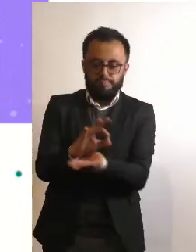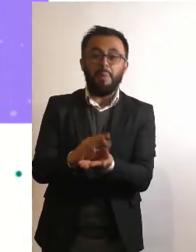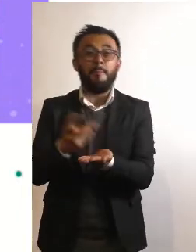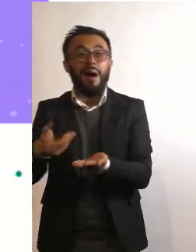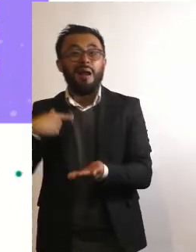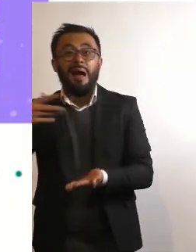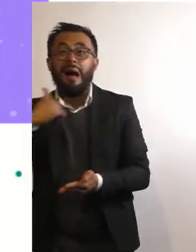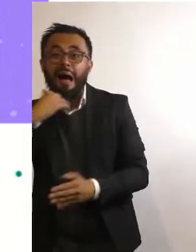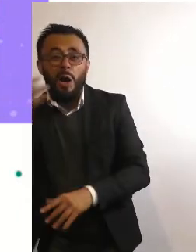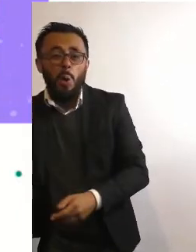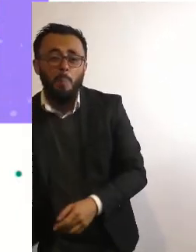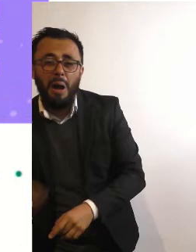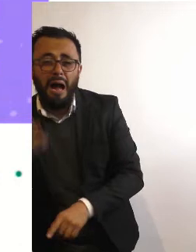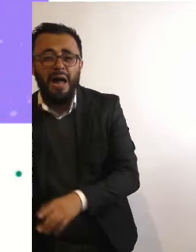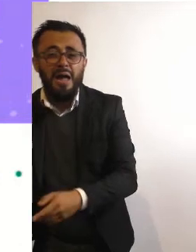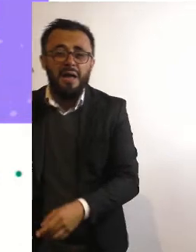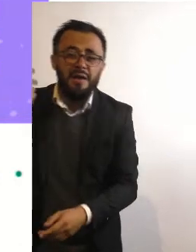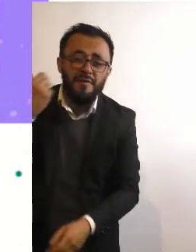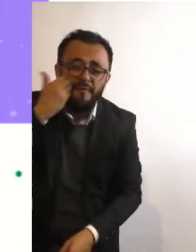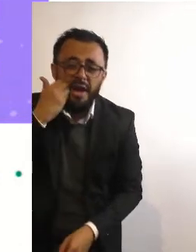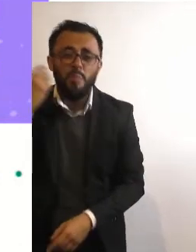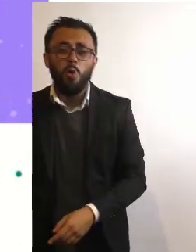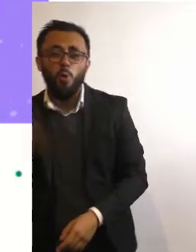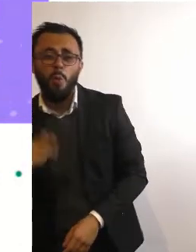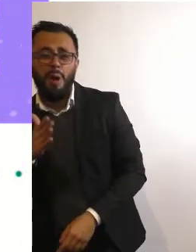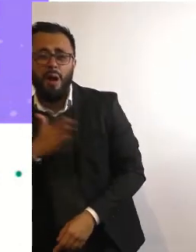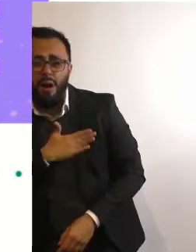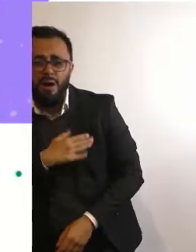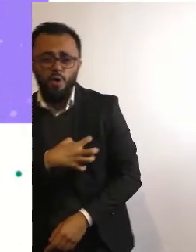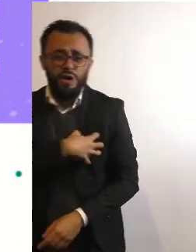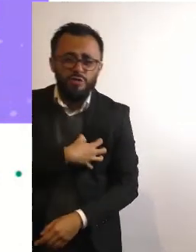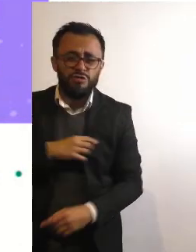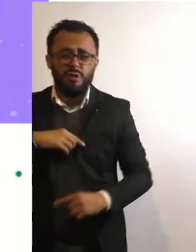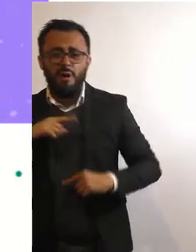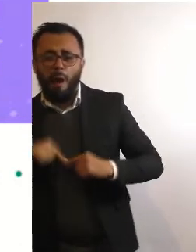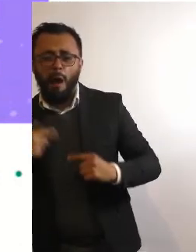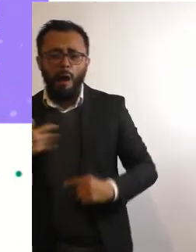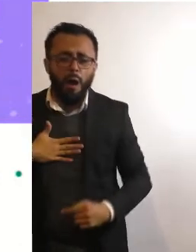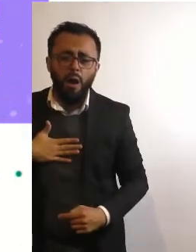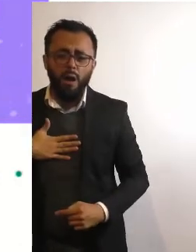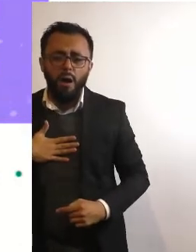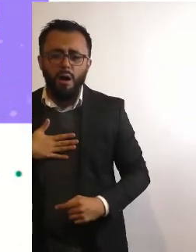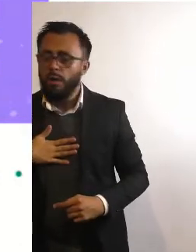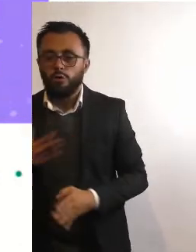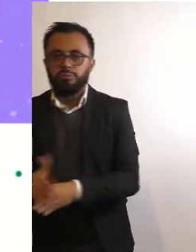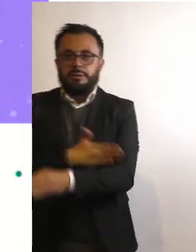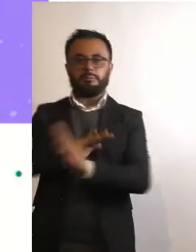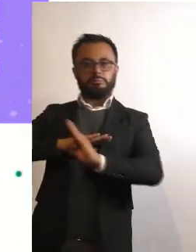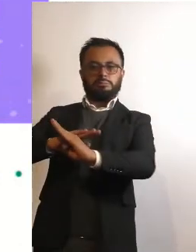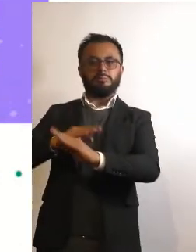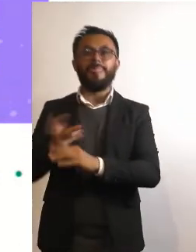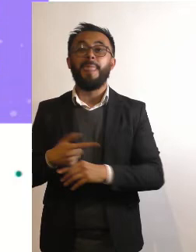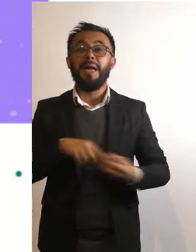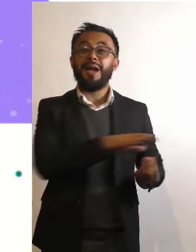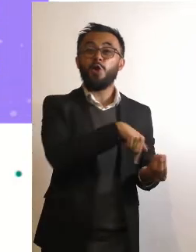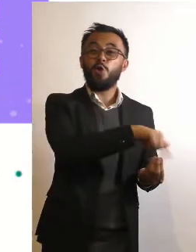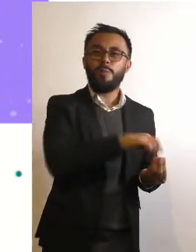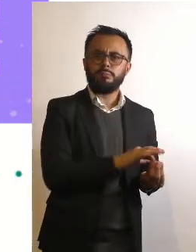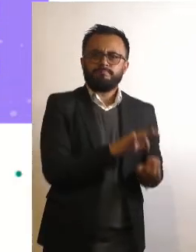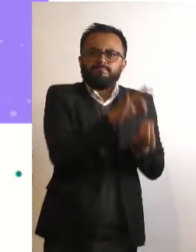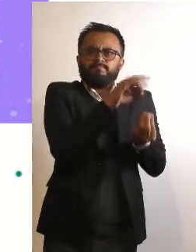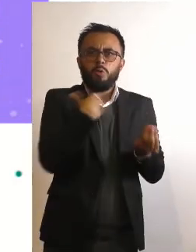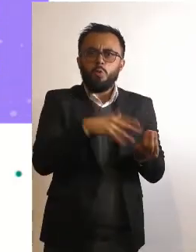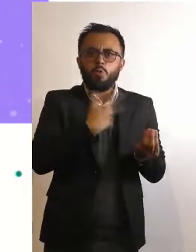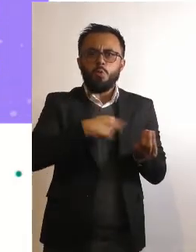en Colombia. Ya nos reconocen entonces como un hub especializado en temas de salud y